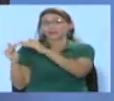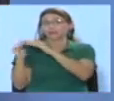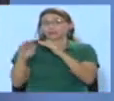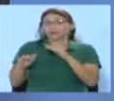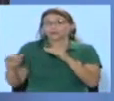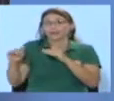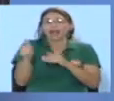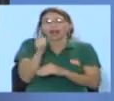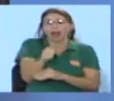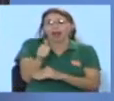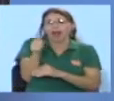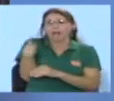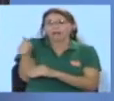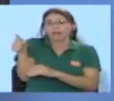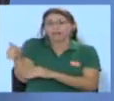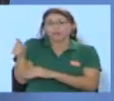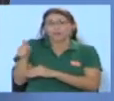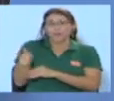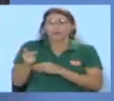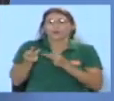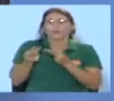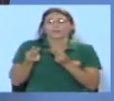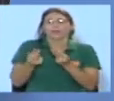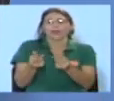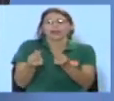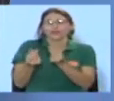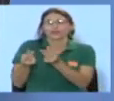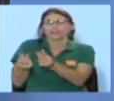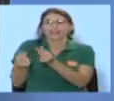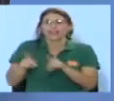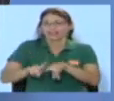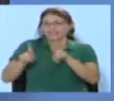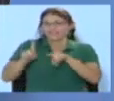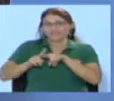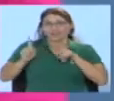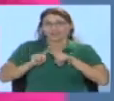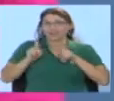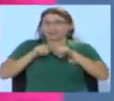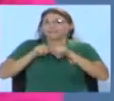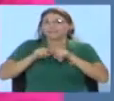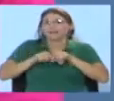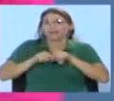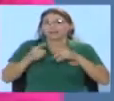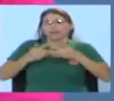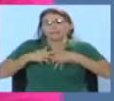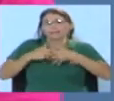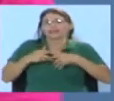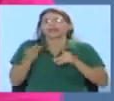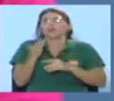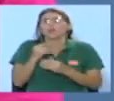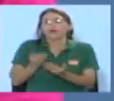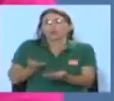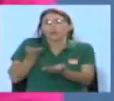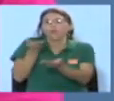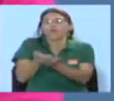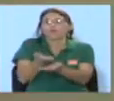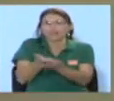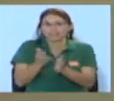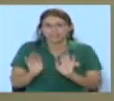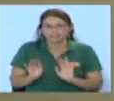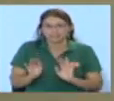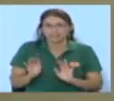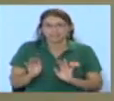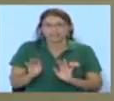cada uno su velocidad, que es la que le ofrece el proveedor. Uh-huh. El problema la diferencia con las